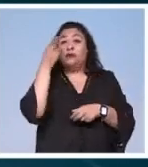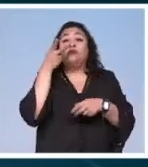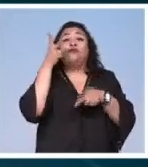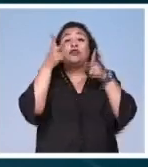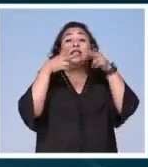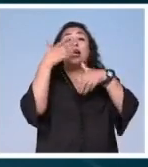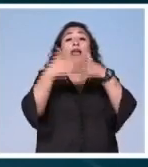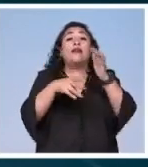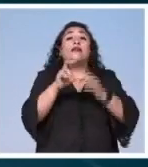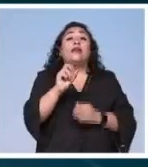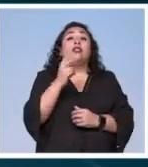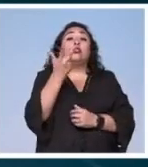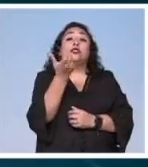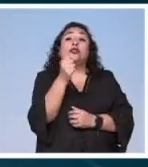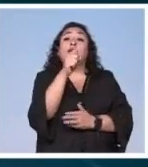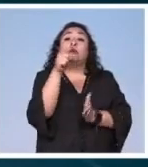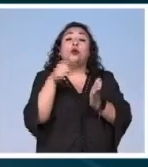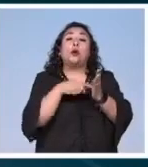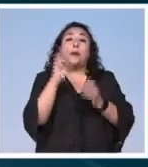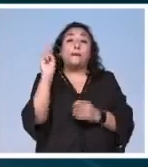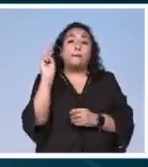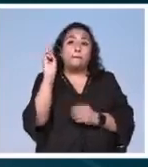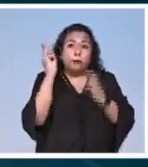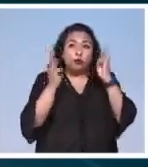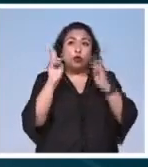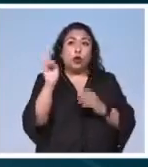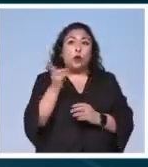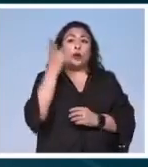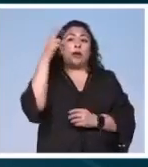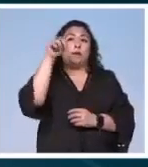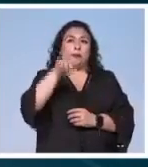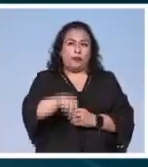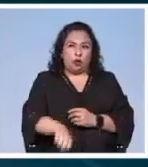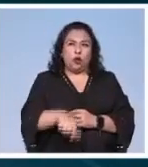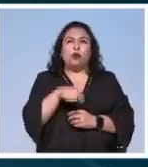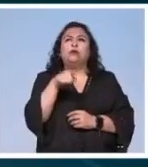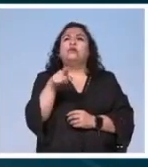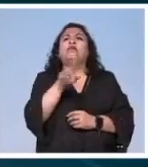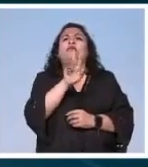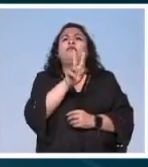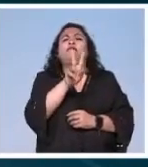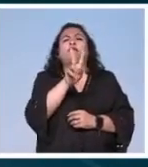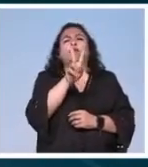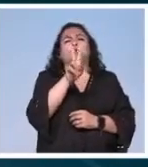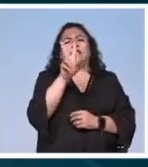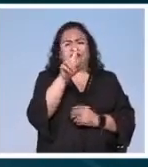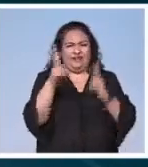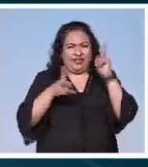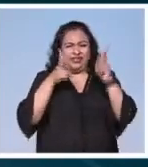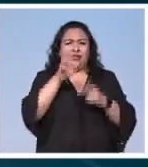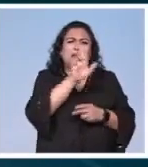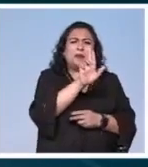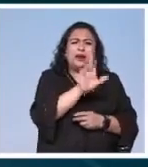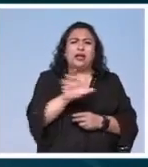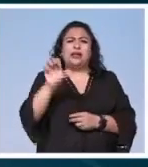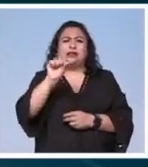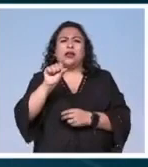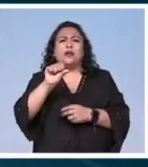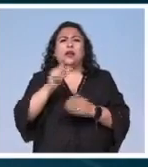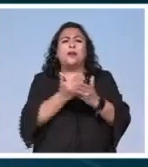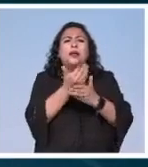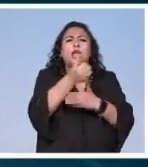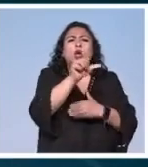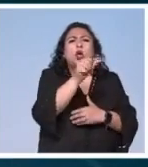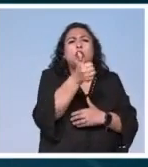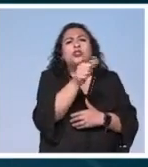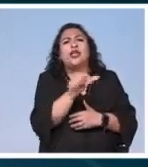de septiembre en el Museo UNAM Hoy. Pueden visitarnos de martes a sábado de 11 a 5 de la